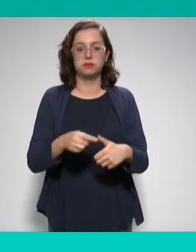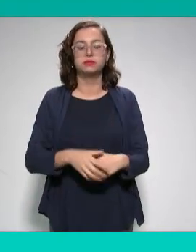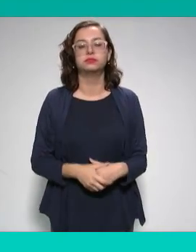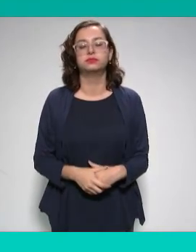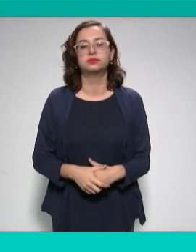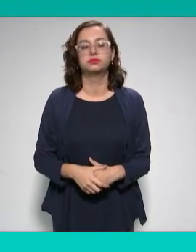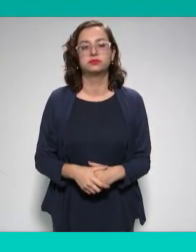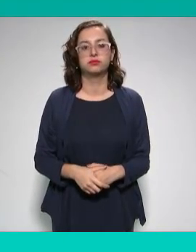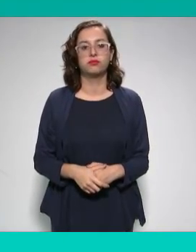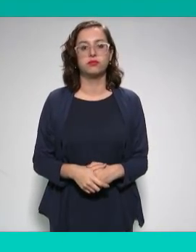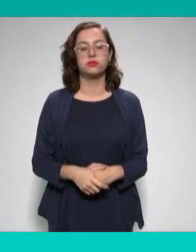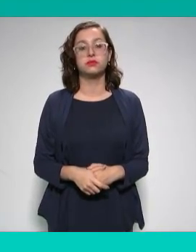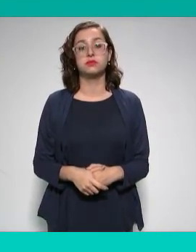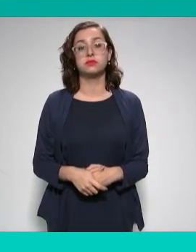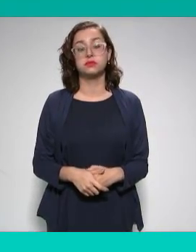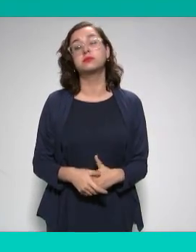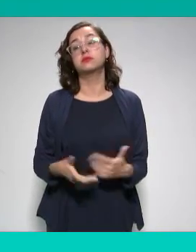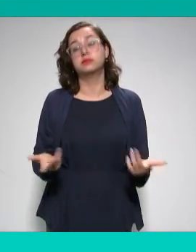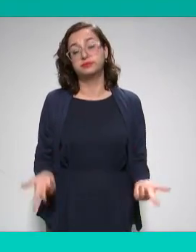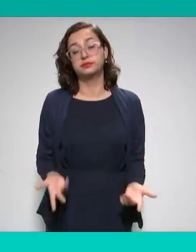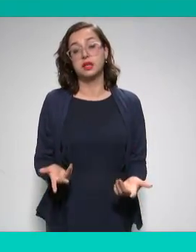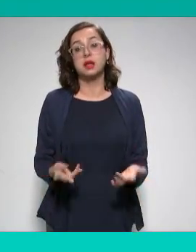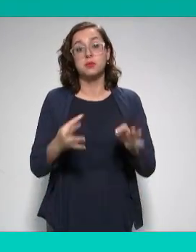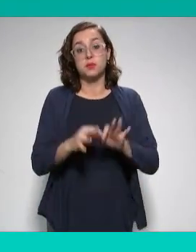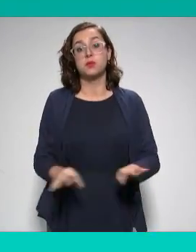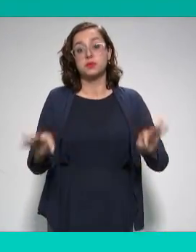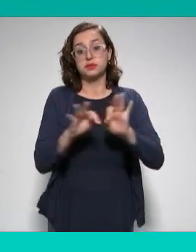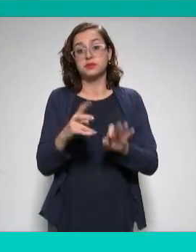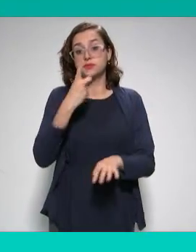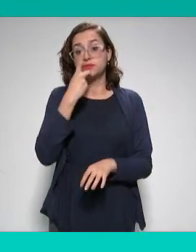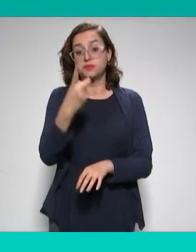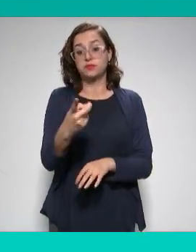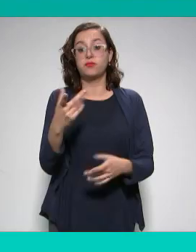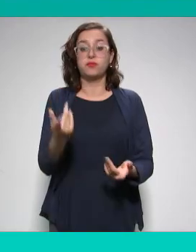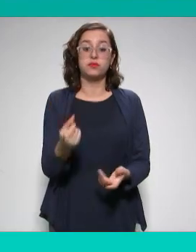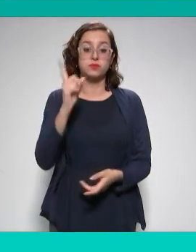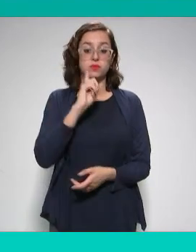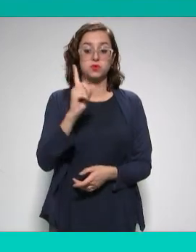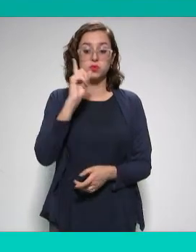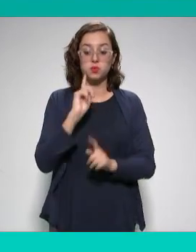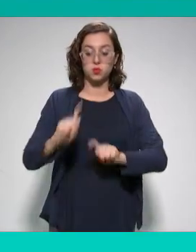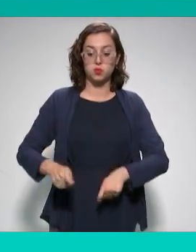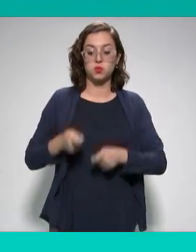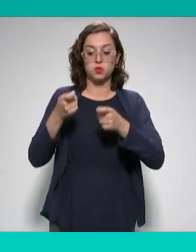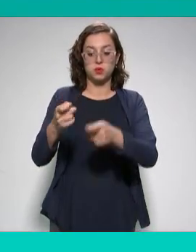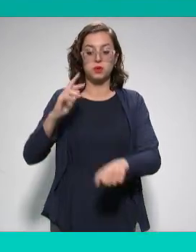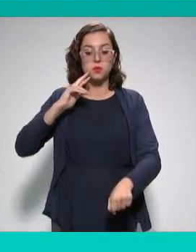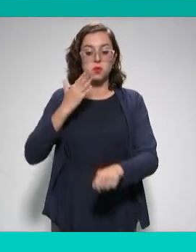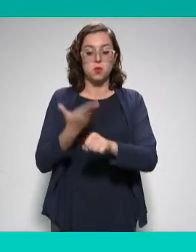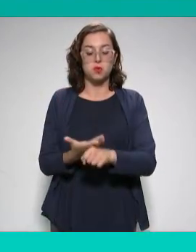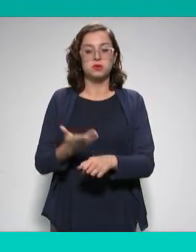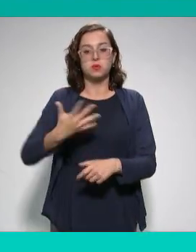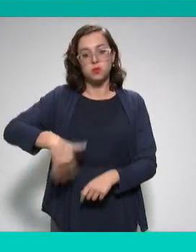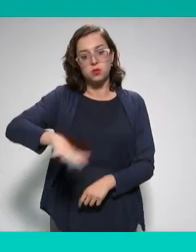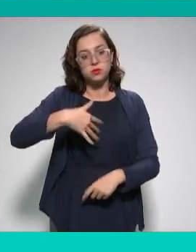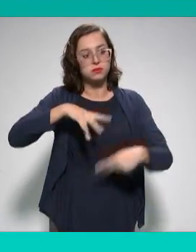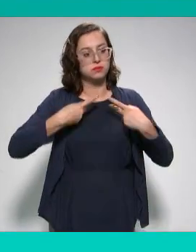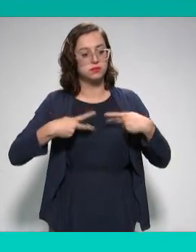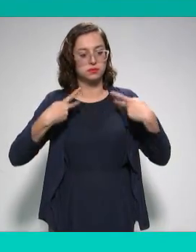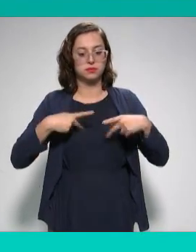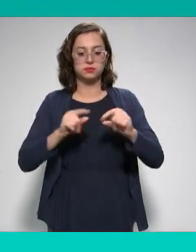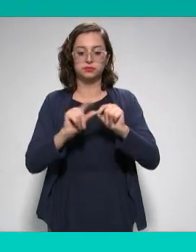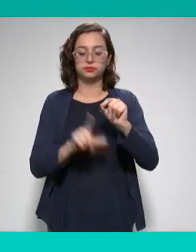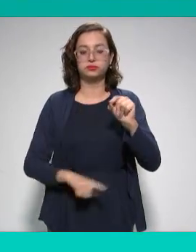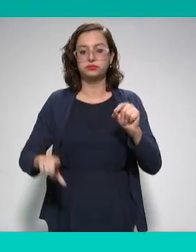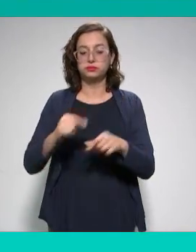al respecto resulta conveniente mencionar que la comisionada nacional de búsqueda de personas en nuestro país ha